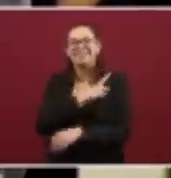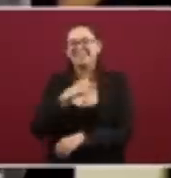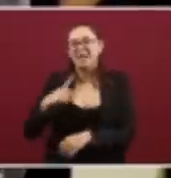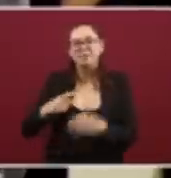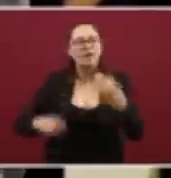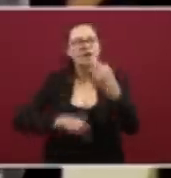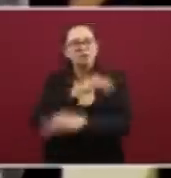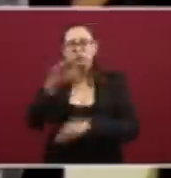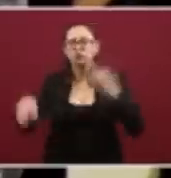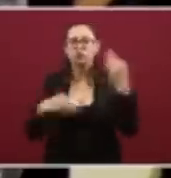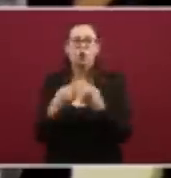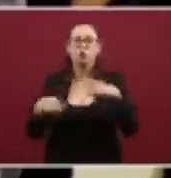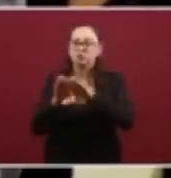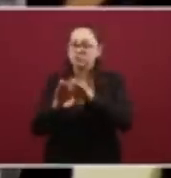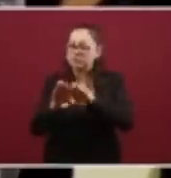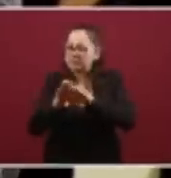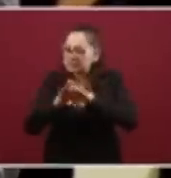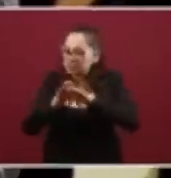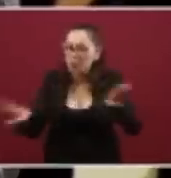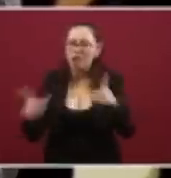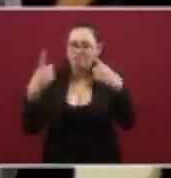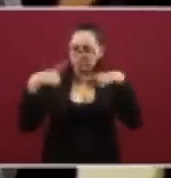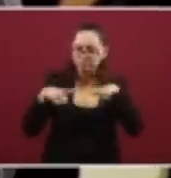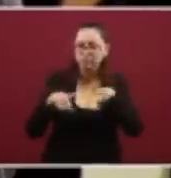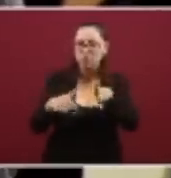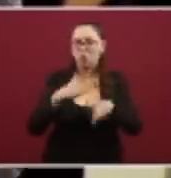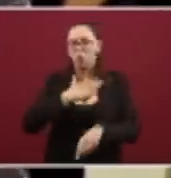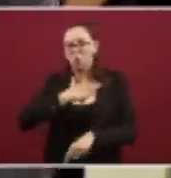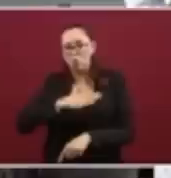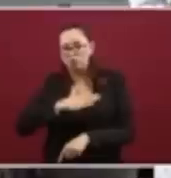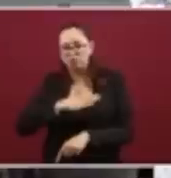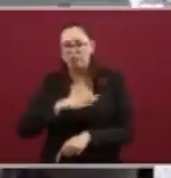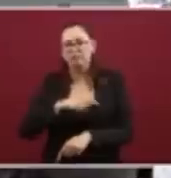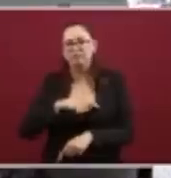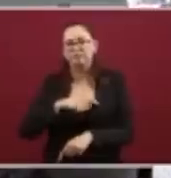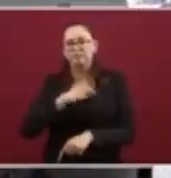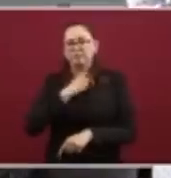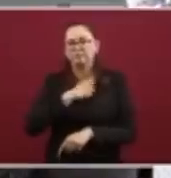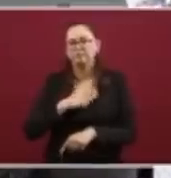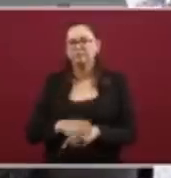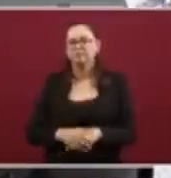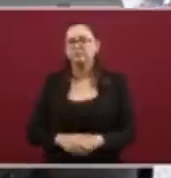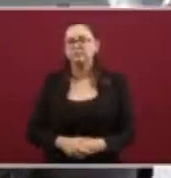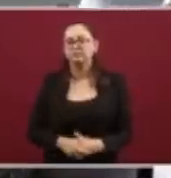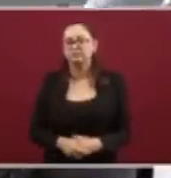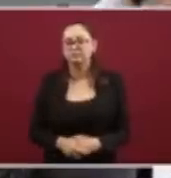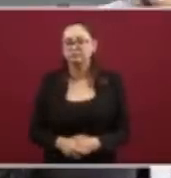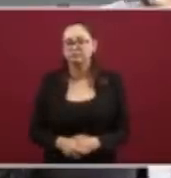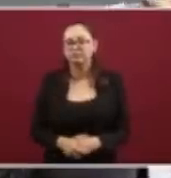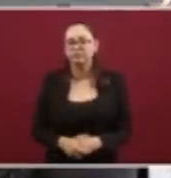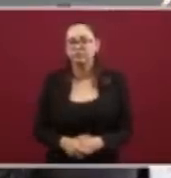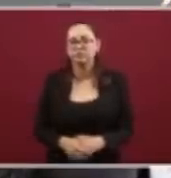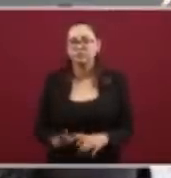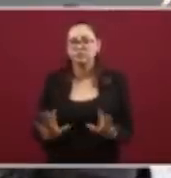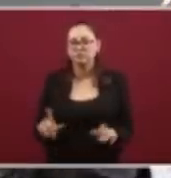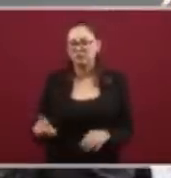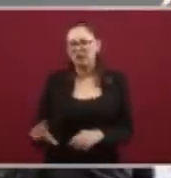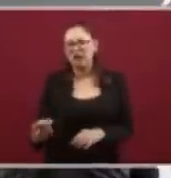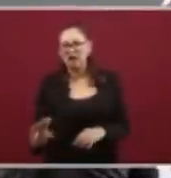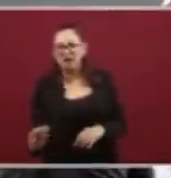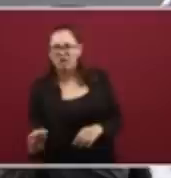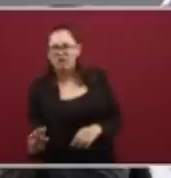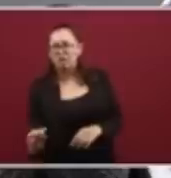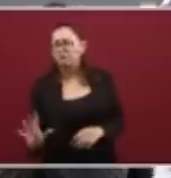igual y en las mismas condiciones justa para todos ese es un asunto que ellos tienen que